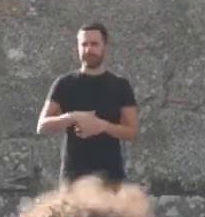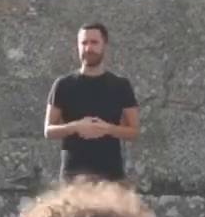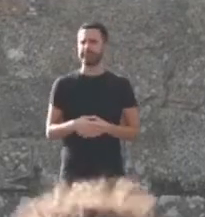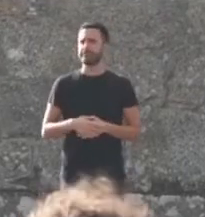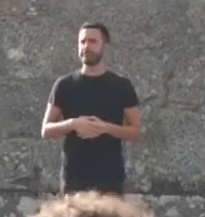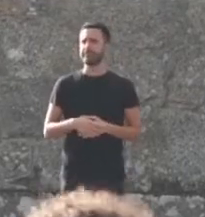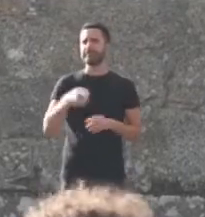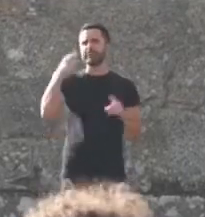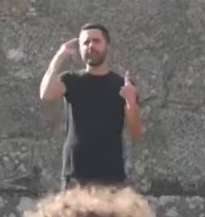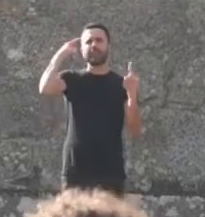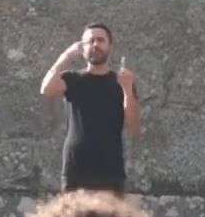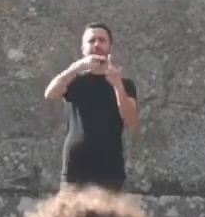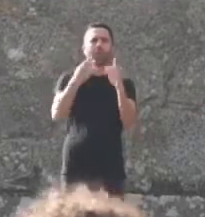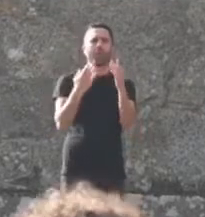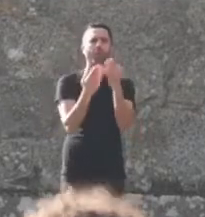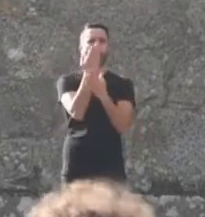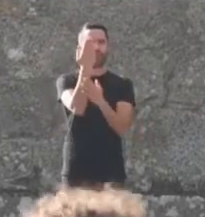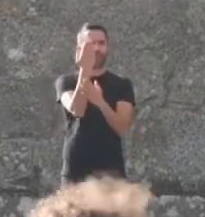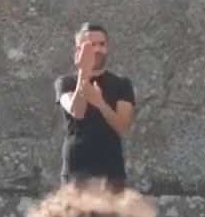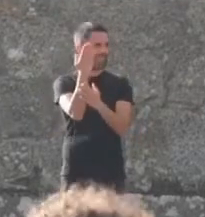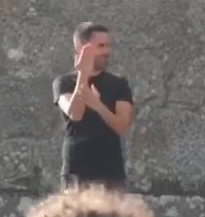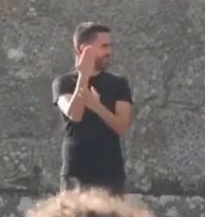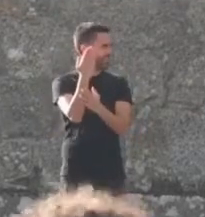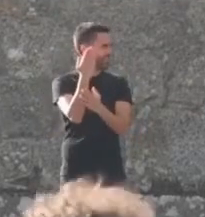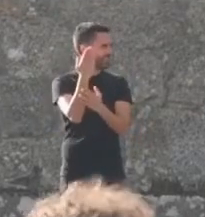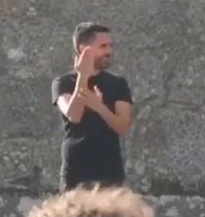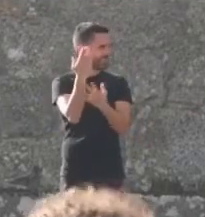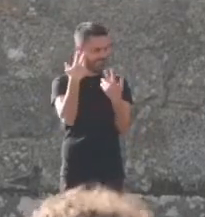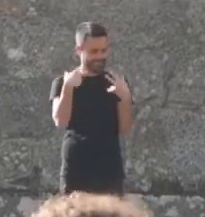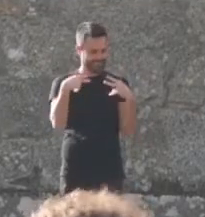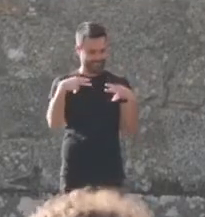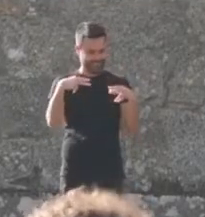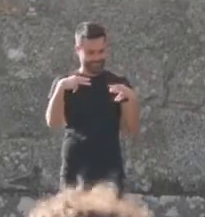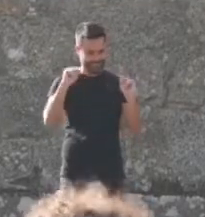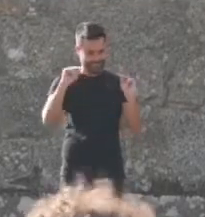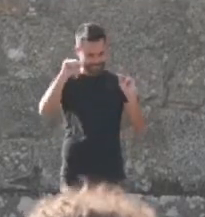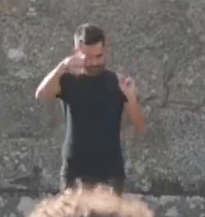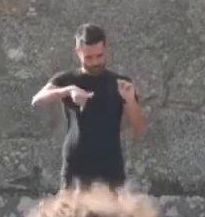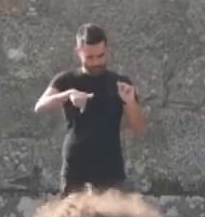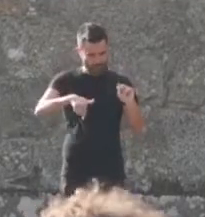Para rematar as xornadas do venres,